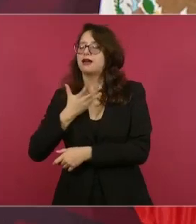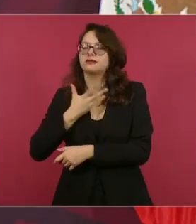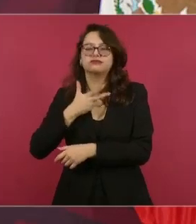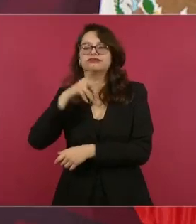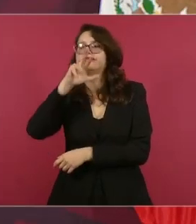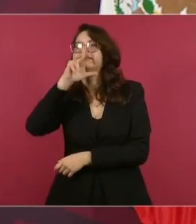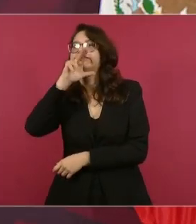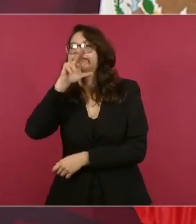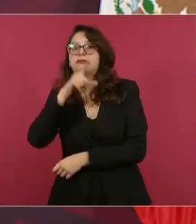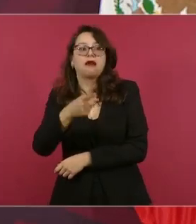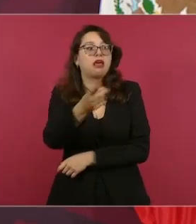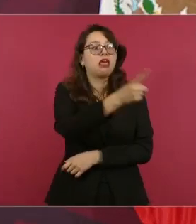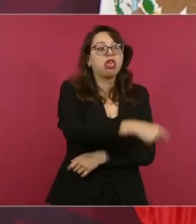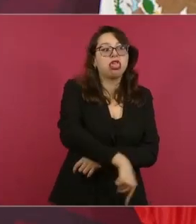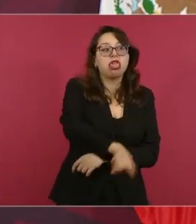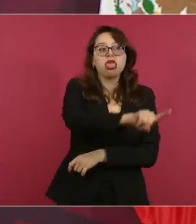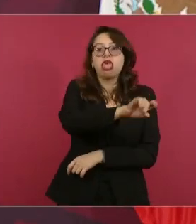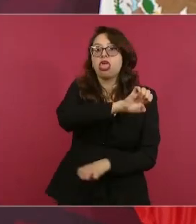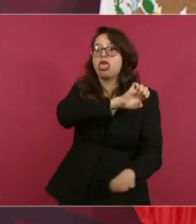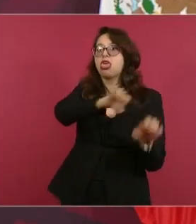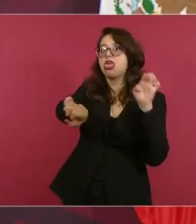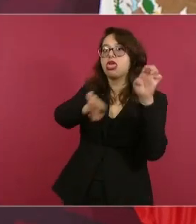mentirosos.